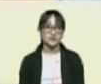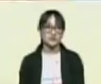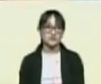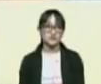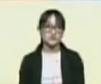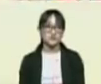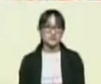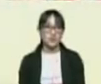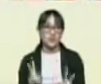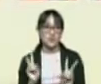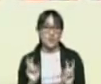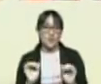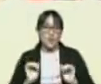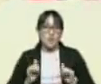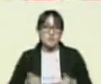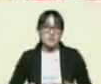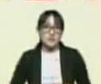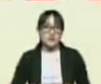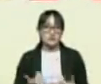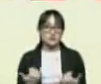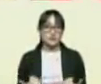¡Vamos a un nuevo comienzo!